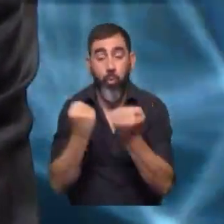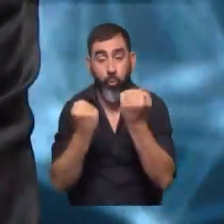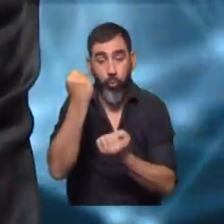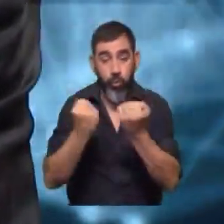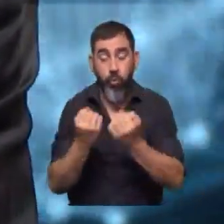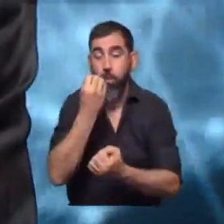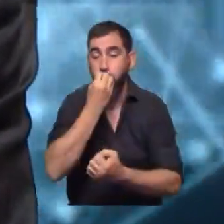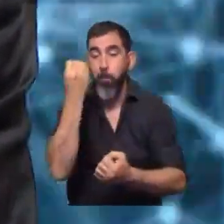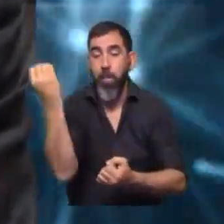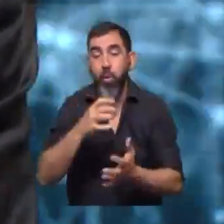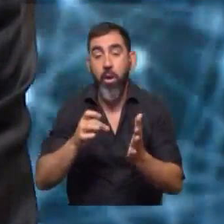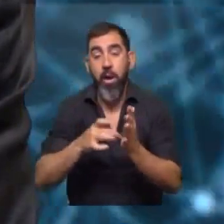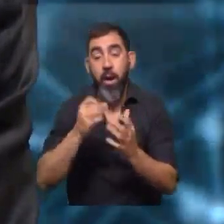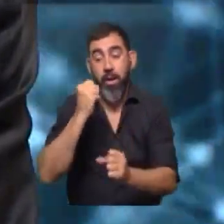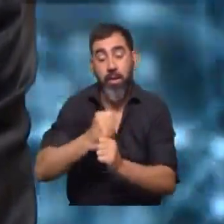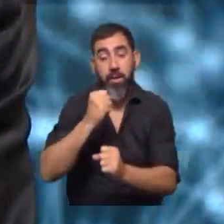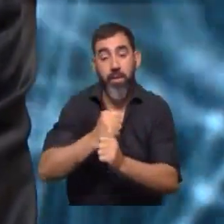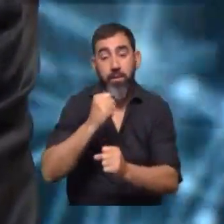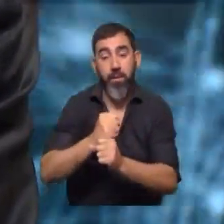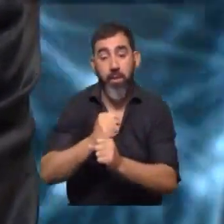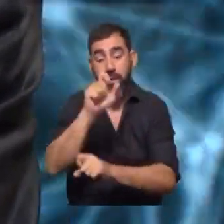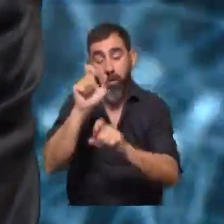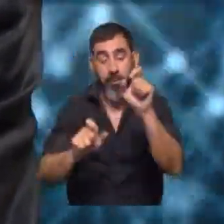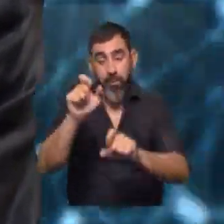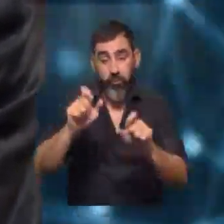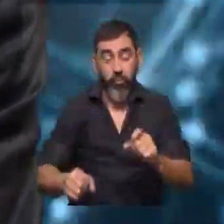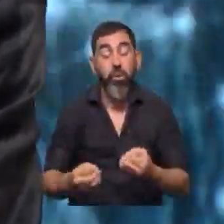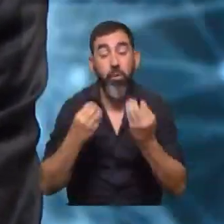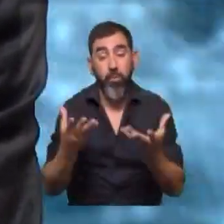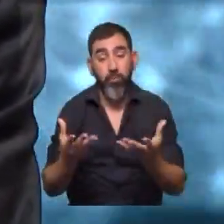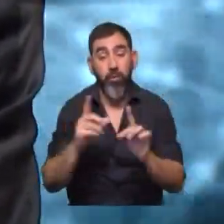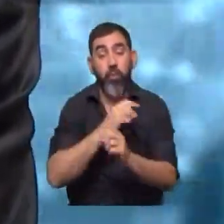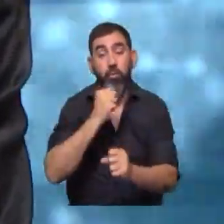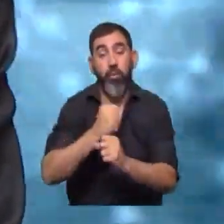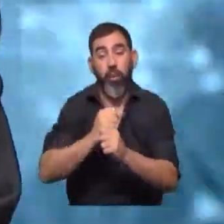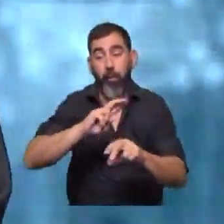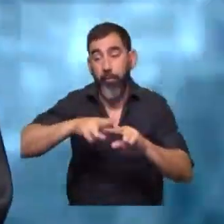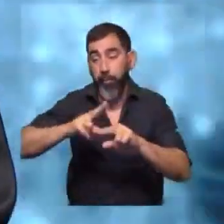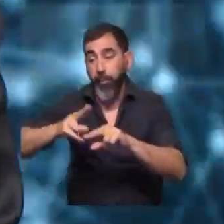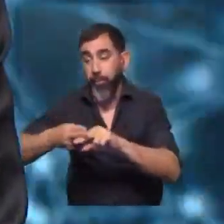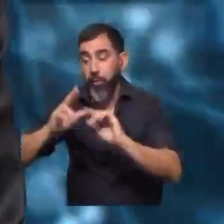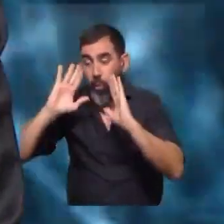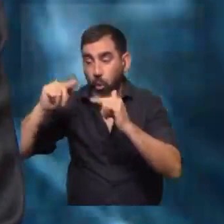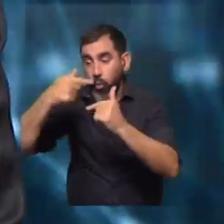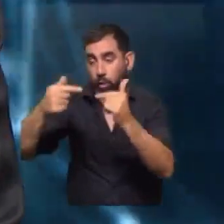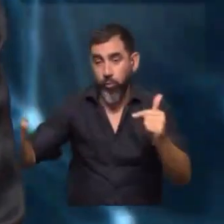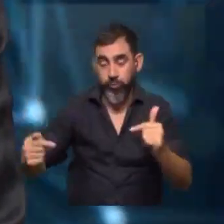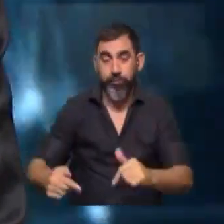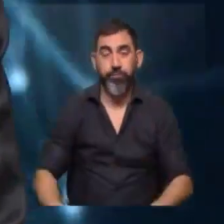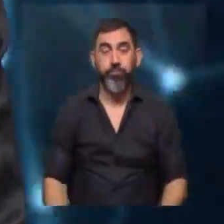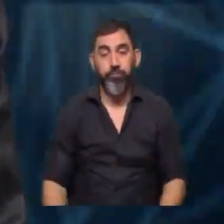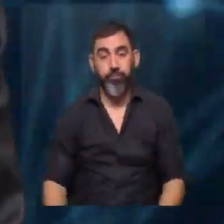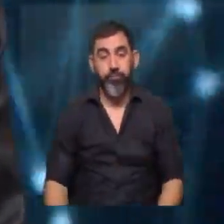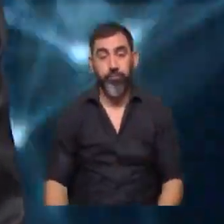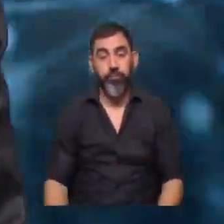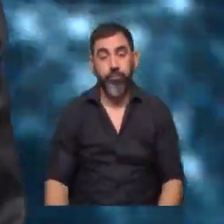va a mejorar la calidad de los trabajos de la clase trabajadora porque van a dejar de hacer tareas repetitivas y se van a empezar a dedicar a otras cosas.